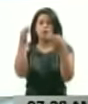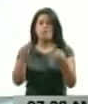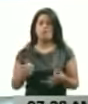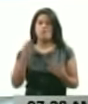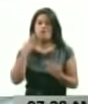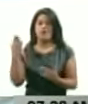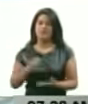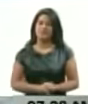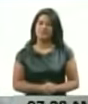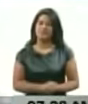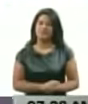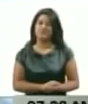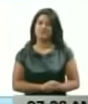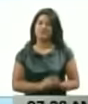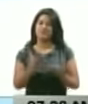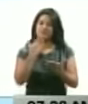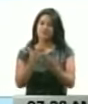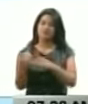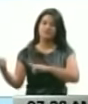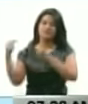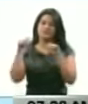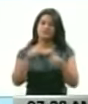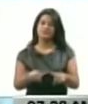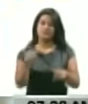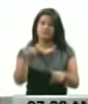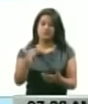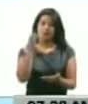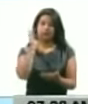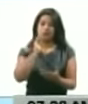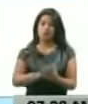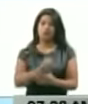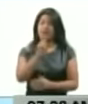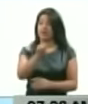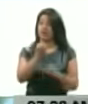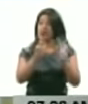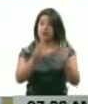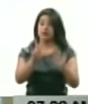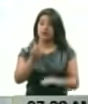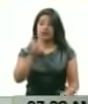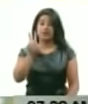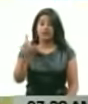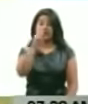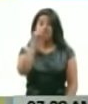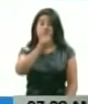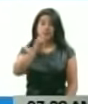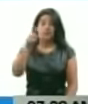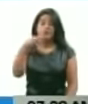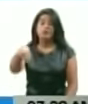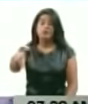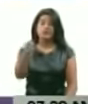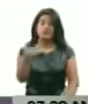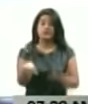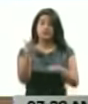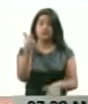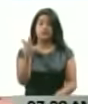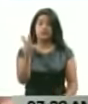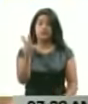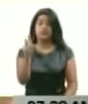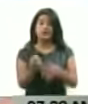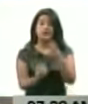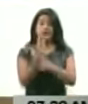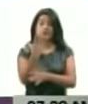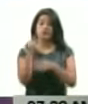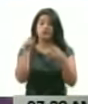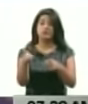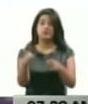nuevo. Gracias por estar con nosotros en el desayuno. 183 años se van a cumplir el próximo 13 de la creación, nos